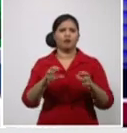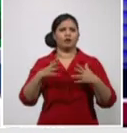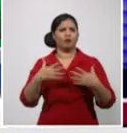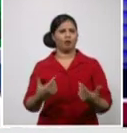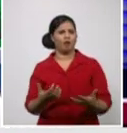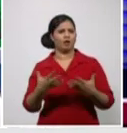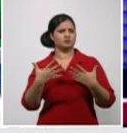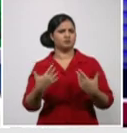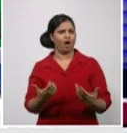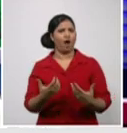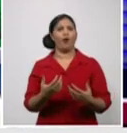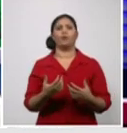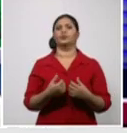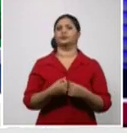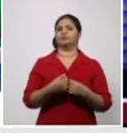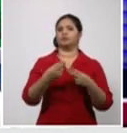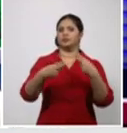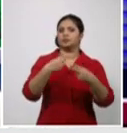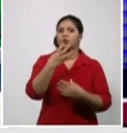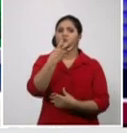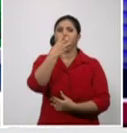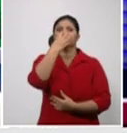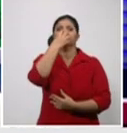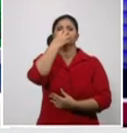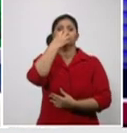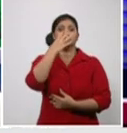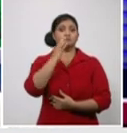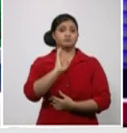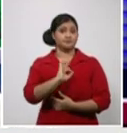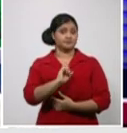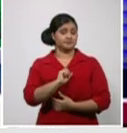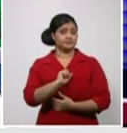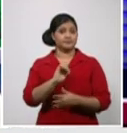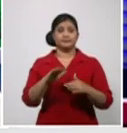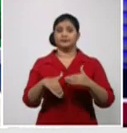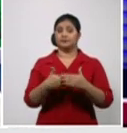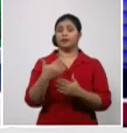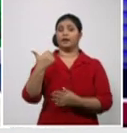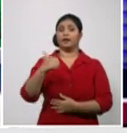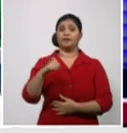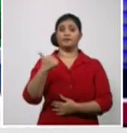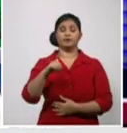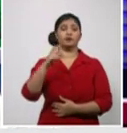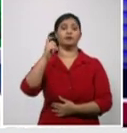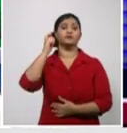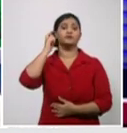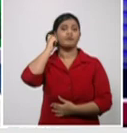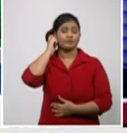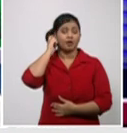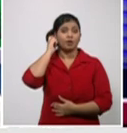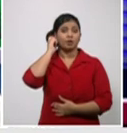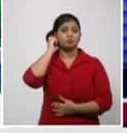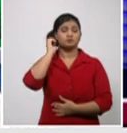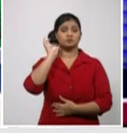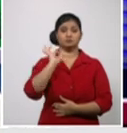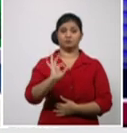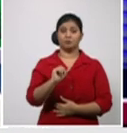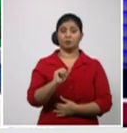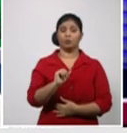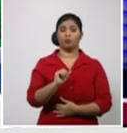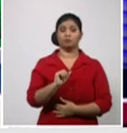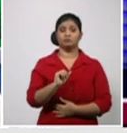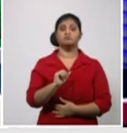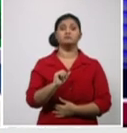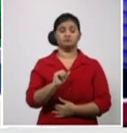ventilarlo, y el 10 de febrero hace una bradicardia que no responde a los medicamentos, hace